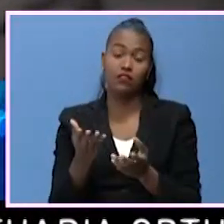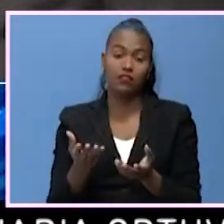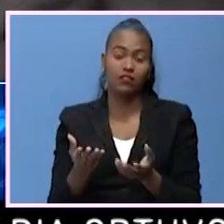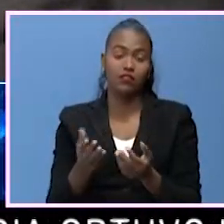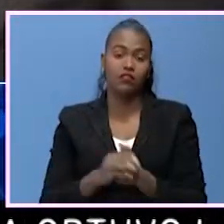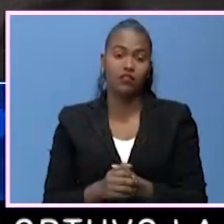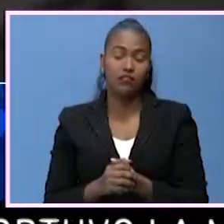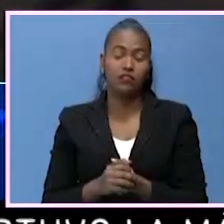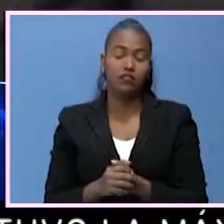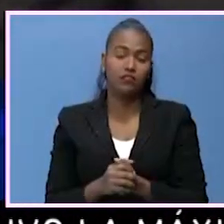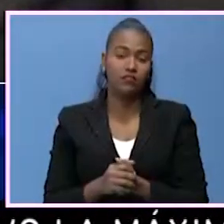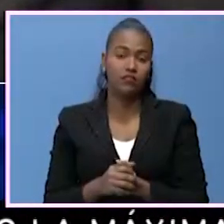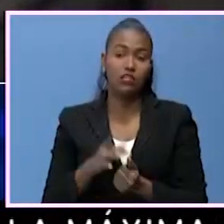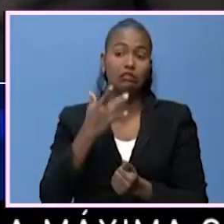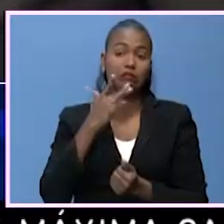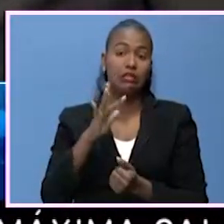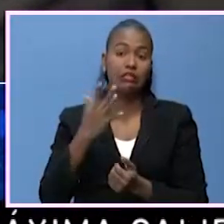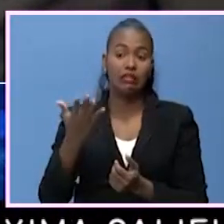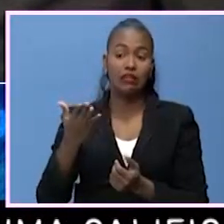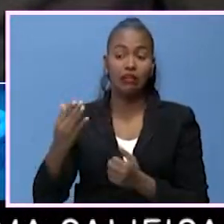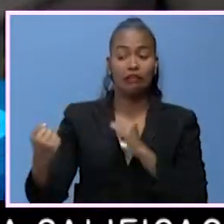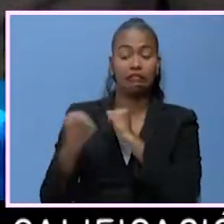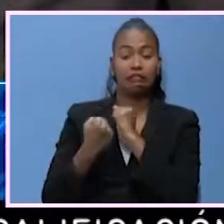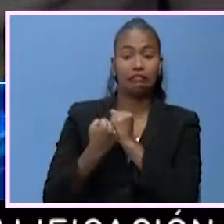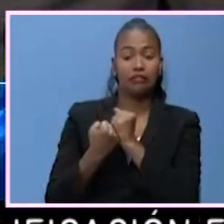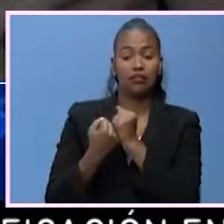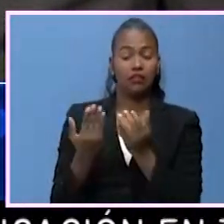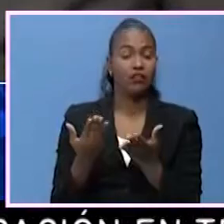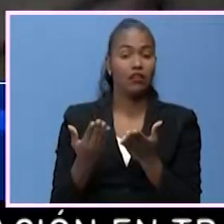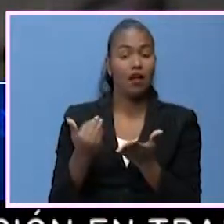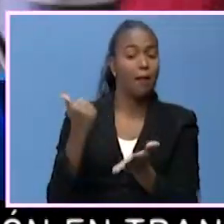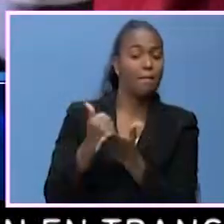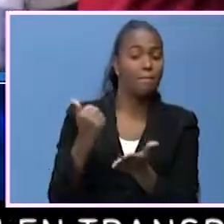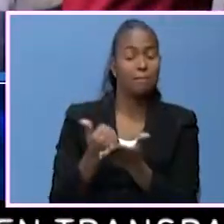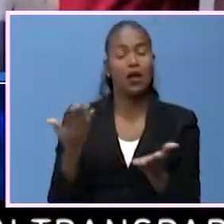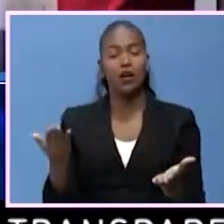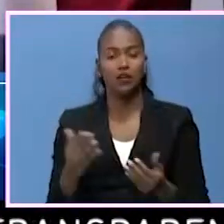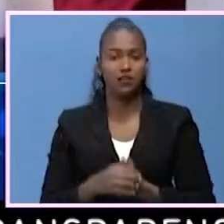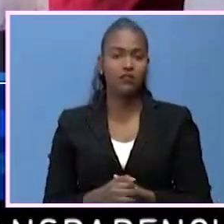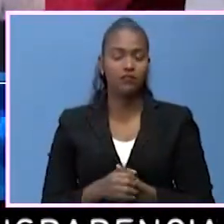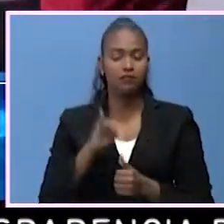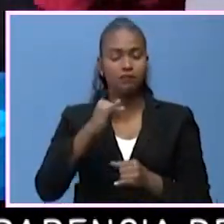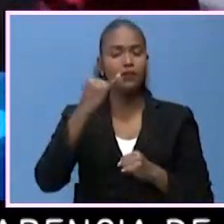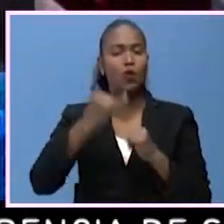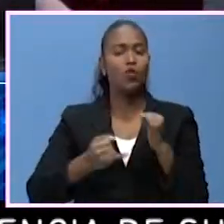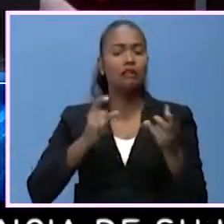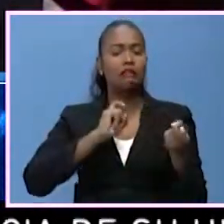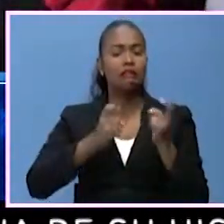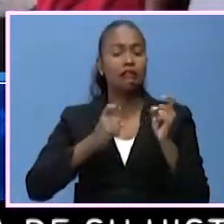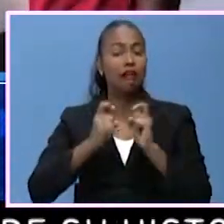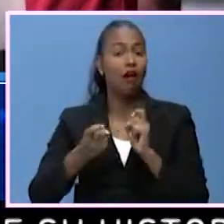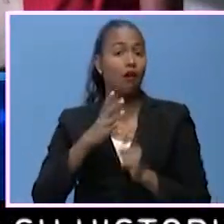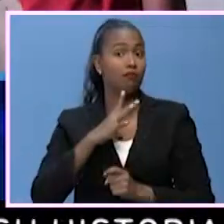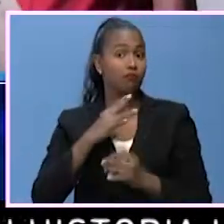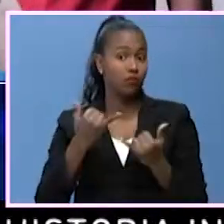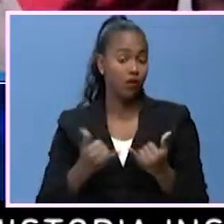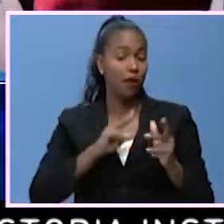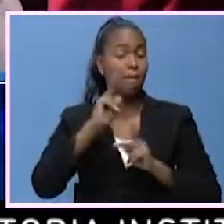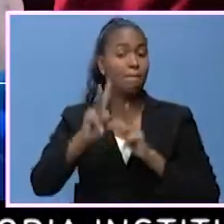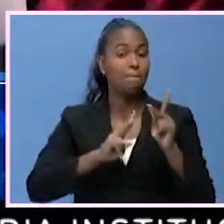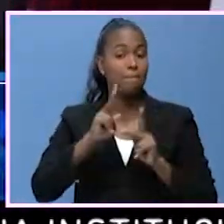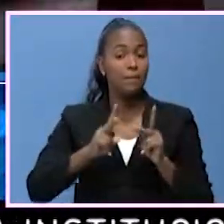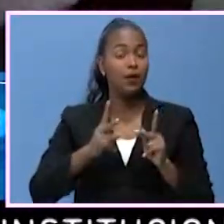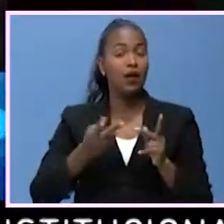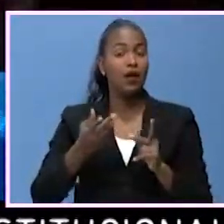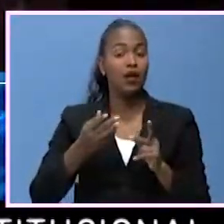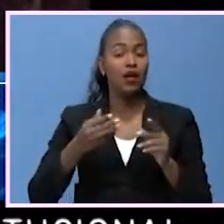pana que me dio la mano ahí. Me dijo, ven, pero que dale para acá. Y esta última flexibilización, la gente, los negocios